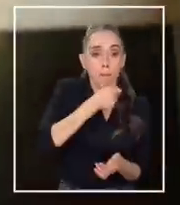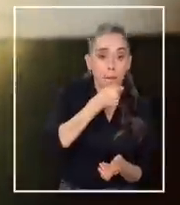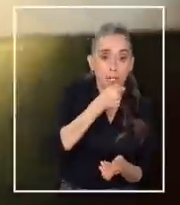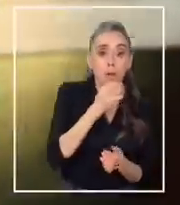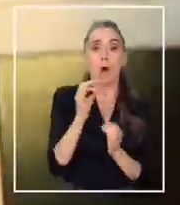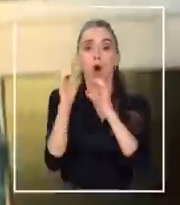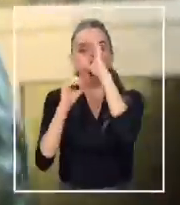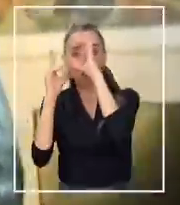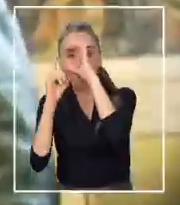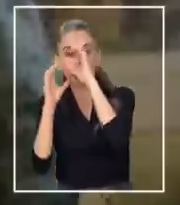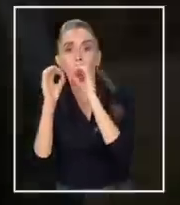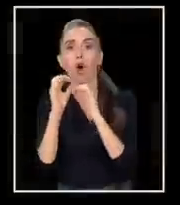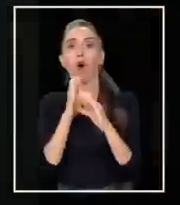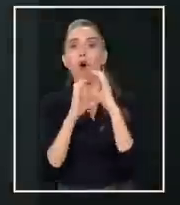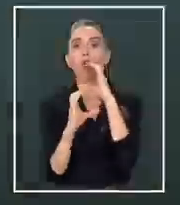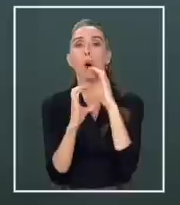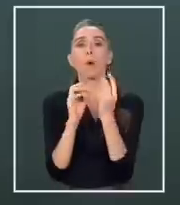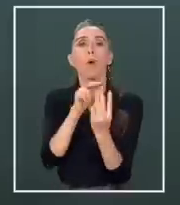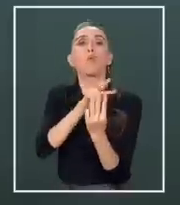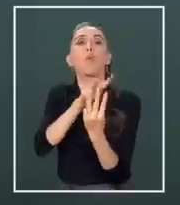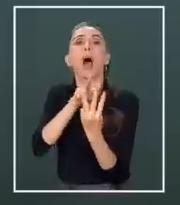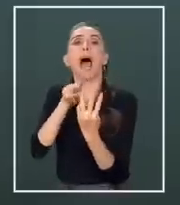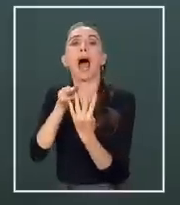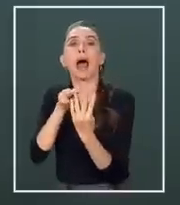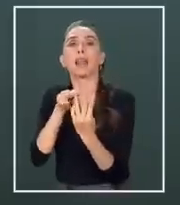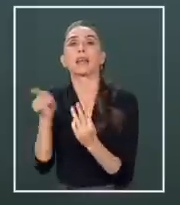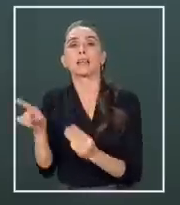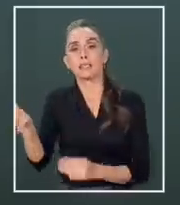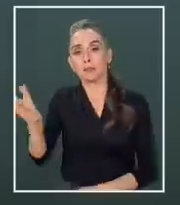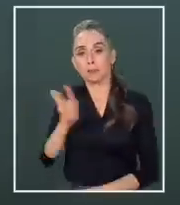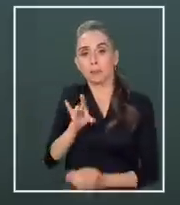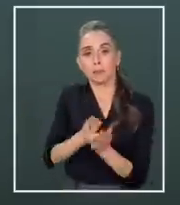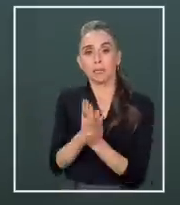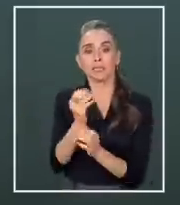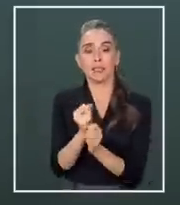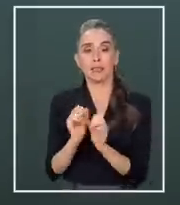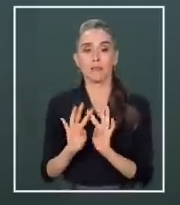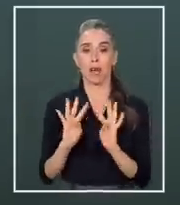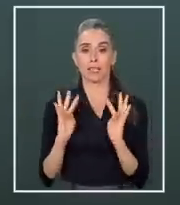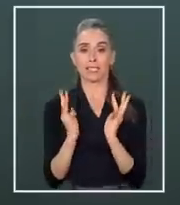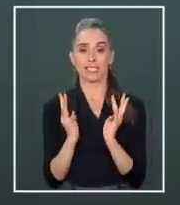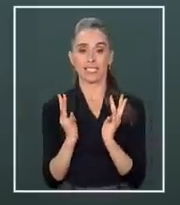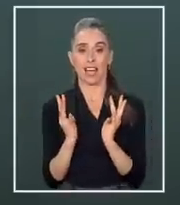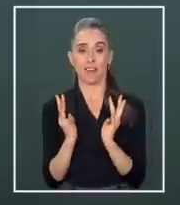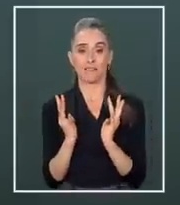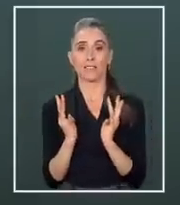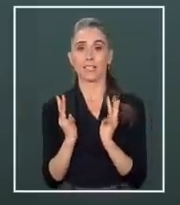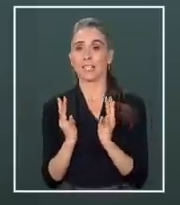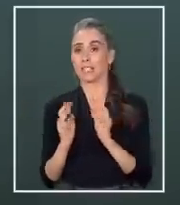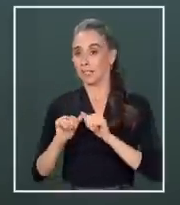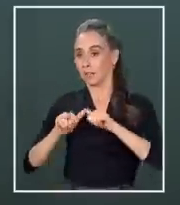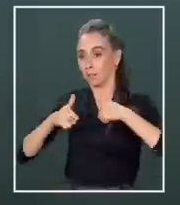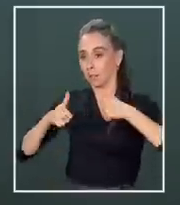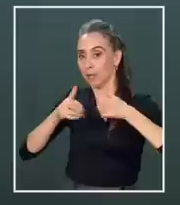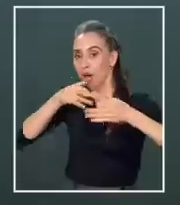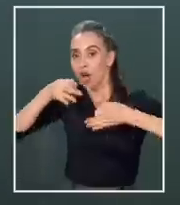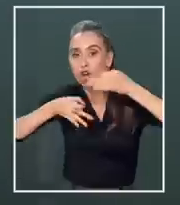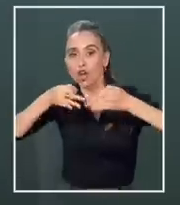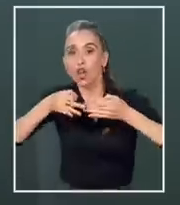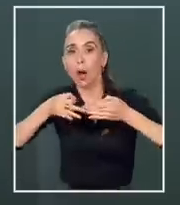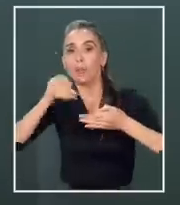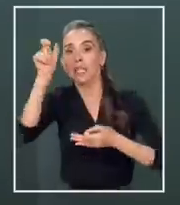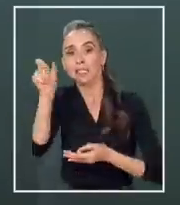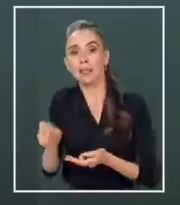periodista, documentalista o comunicador. Quien se incorpora a nuestro staff, a nuestro panel de comentaristas,